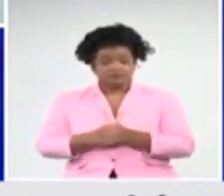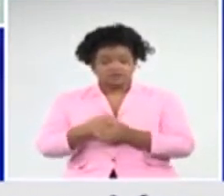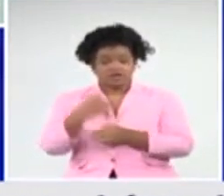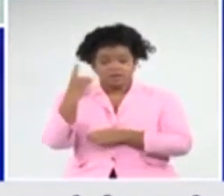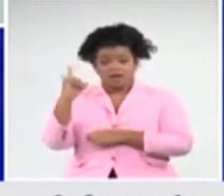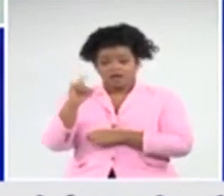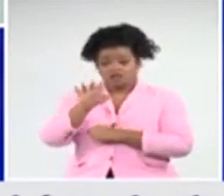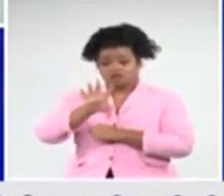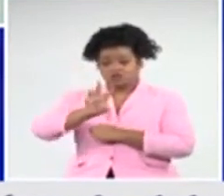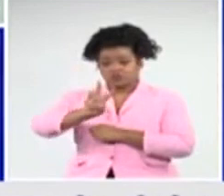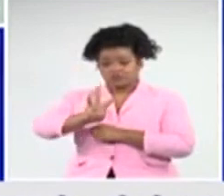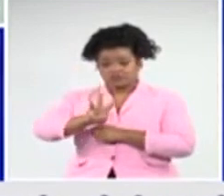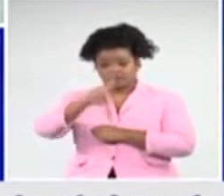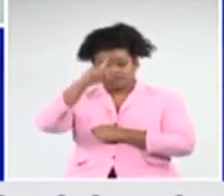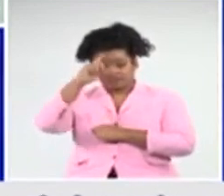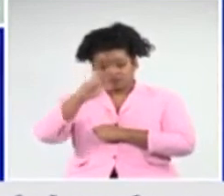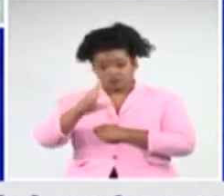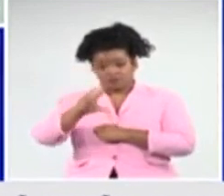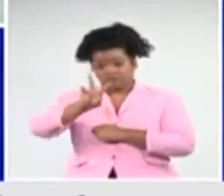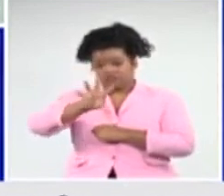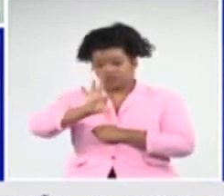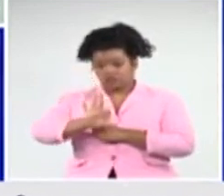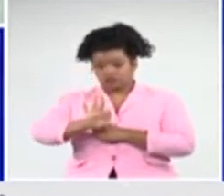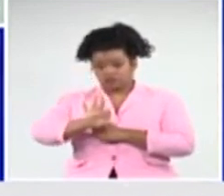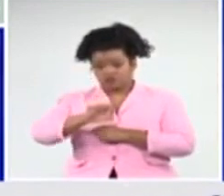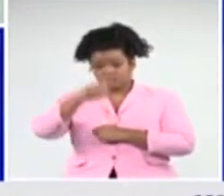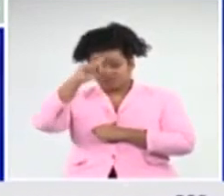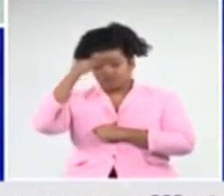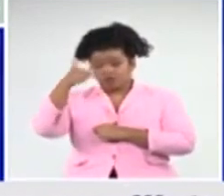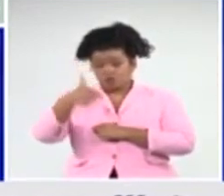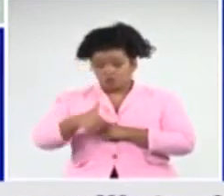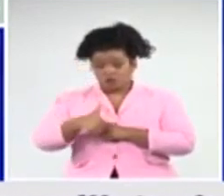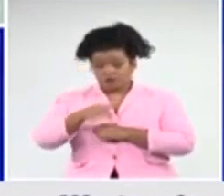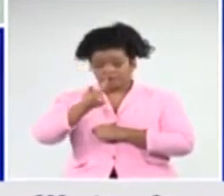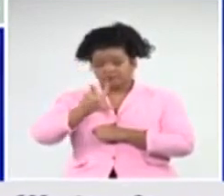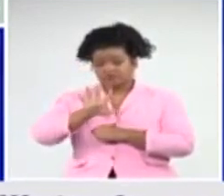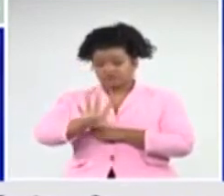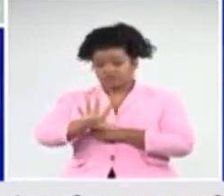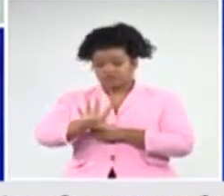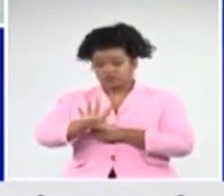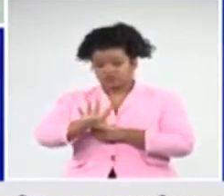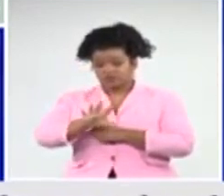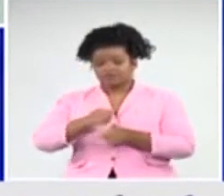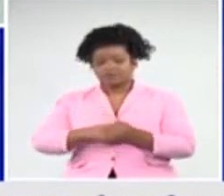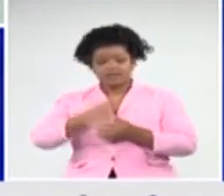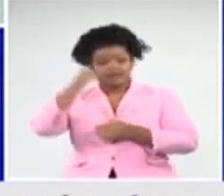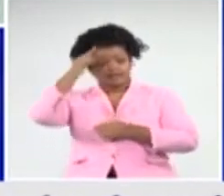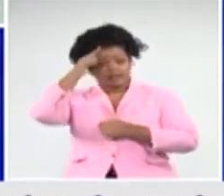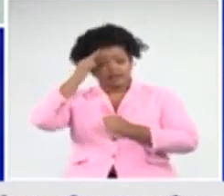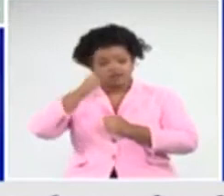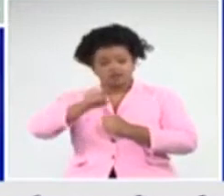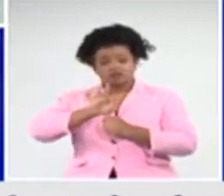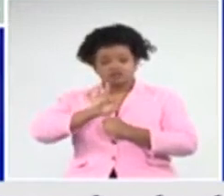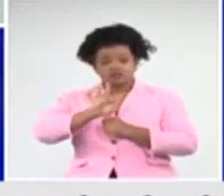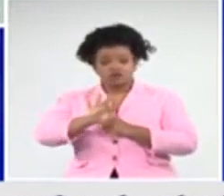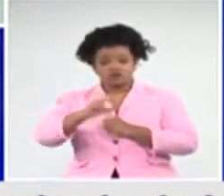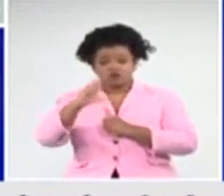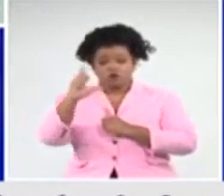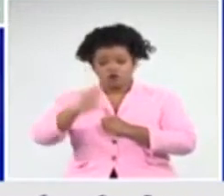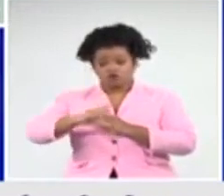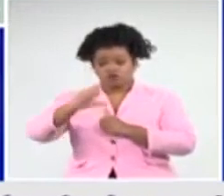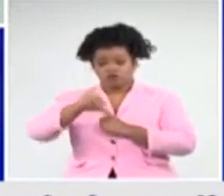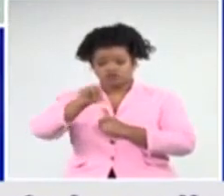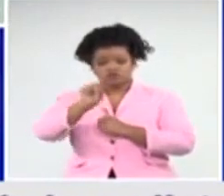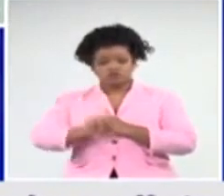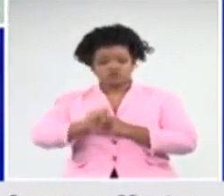San Luis 38, San Juan y Martínez 25, Sandino 18, Consolación del Sur